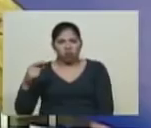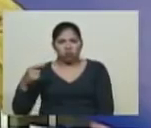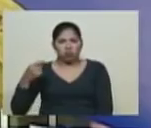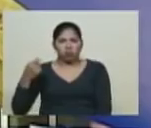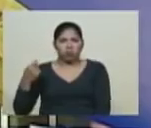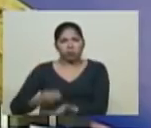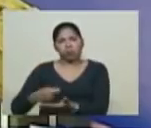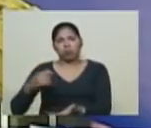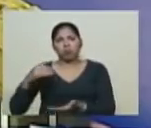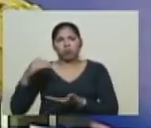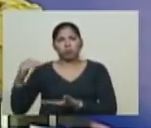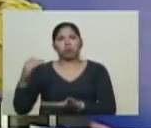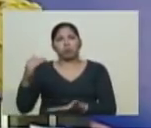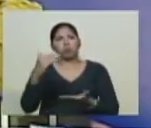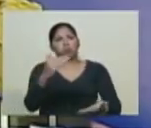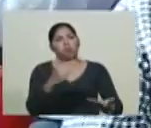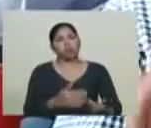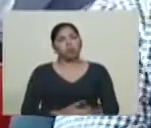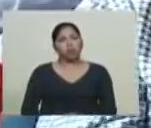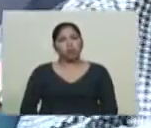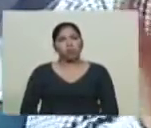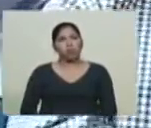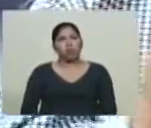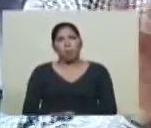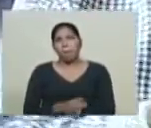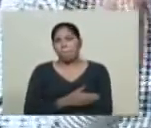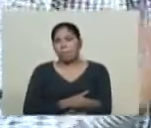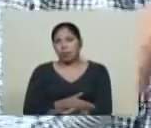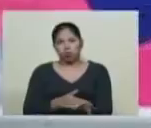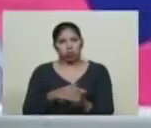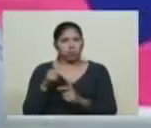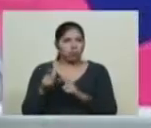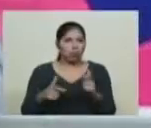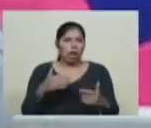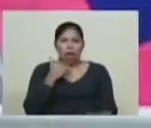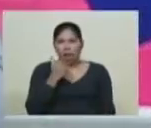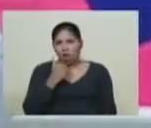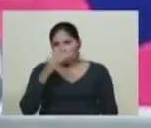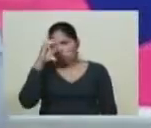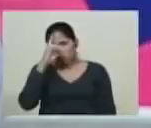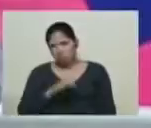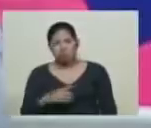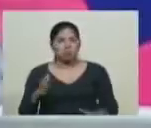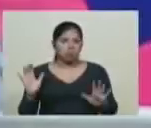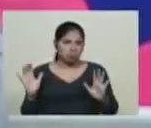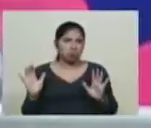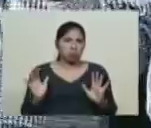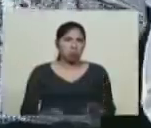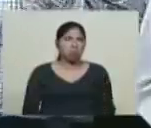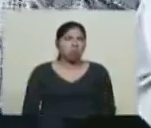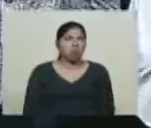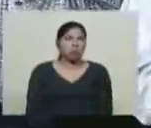apoyar financieramente al millón de compatriotas que tienen alguna discapacidad.